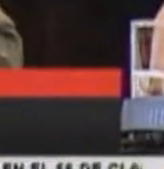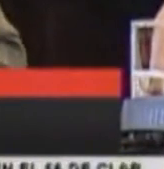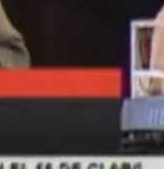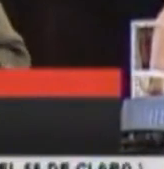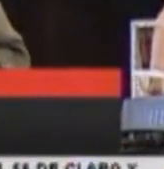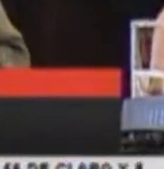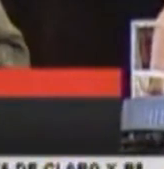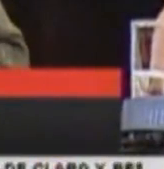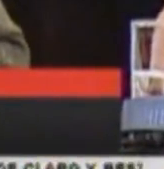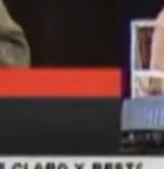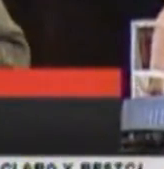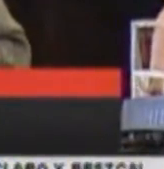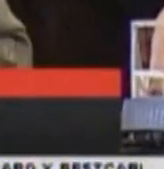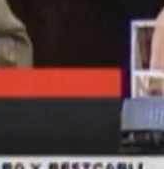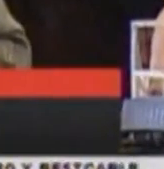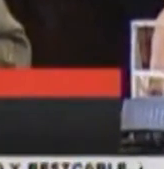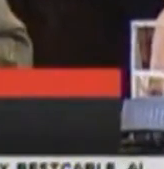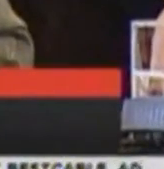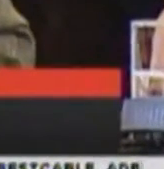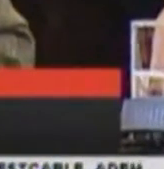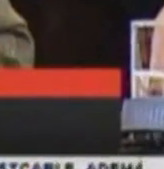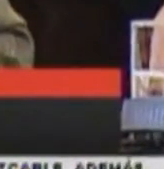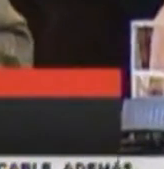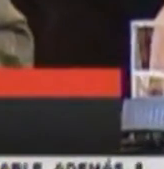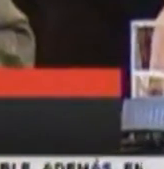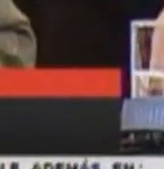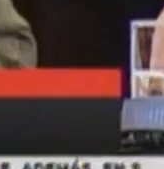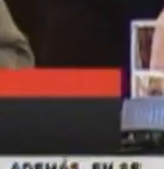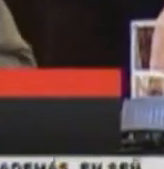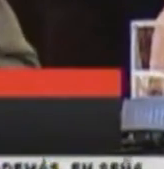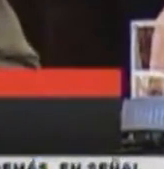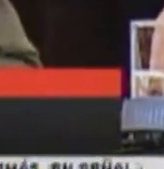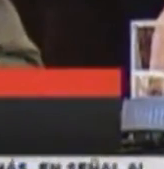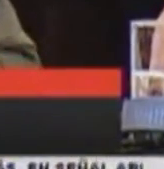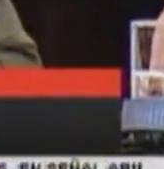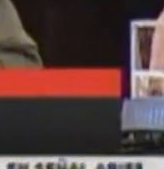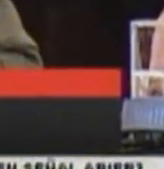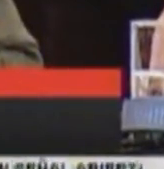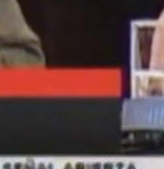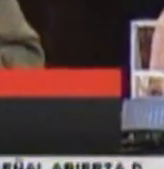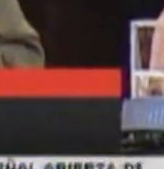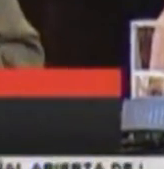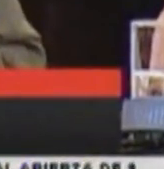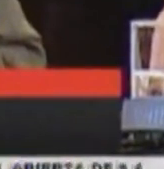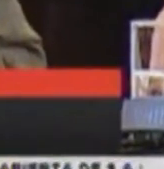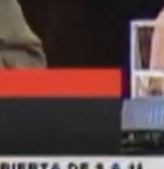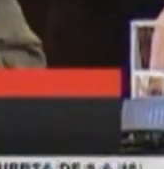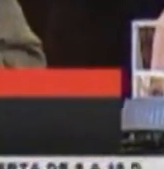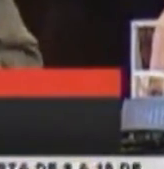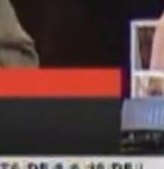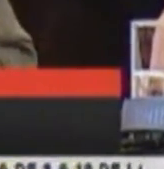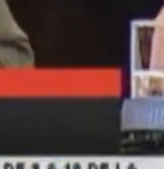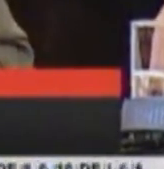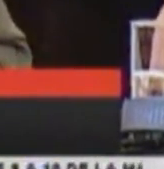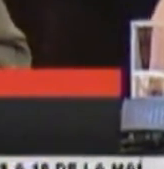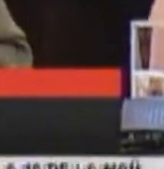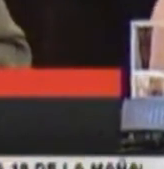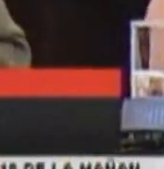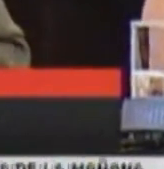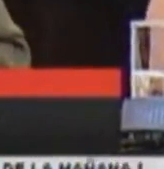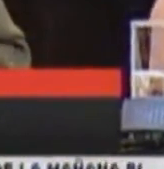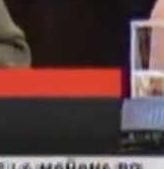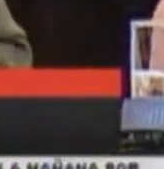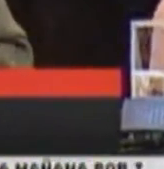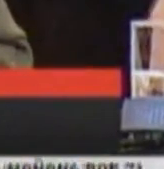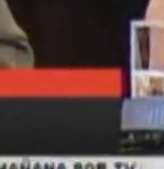con los elementos de política de Estado que vamos a volver a discutir en el acuerdo nacional. Ese es un resumen. Lo que podríamos hacer es ponerles esta información, está